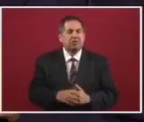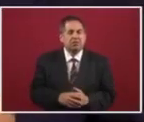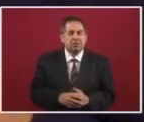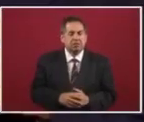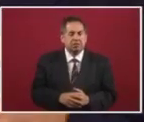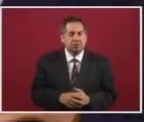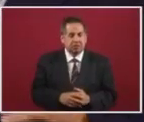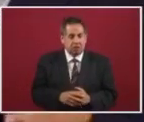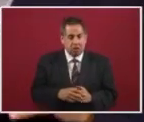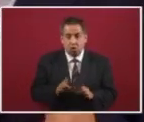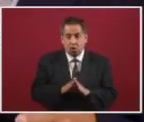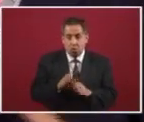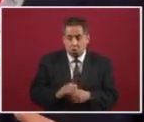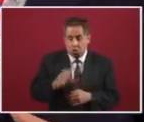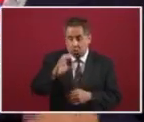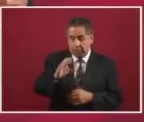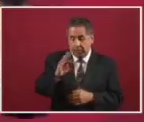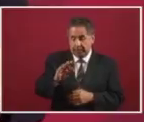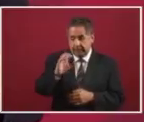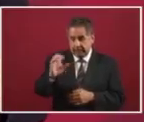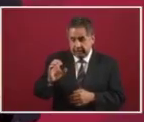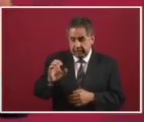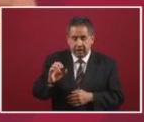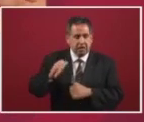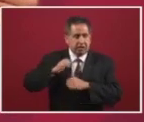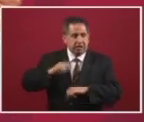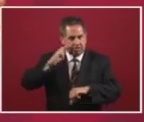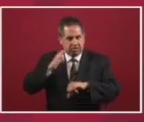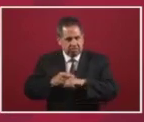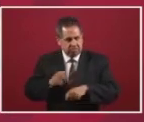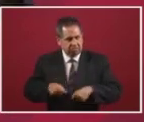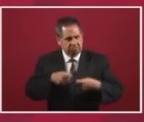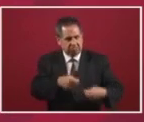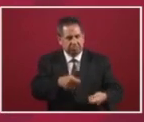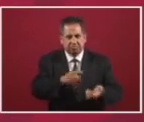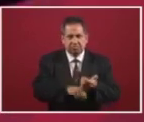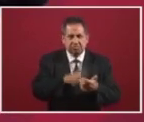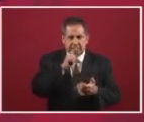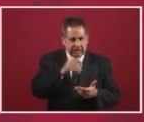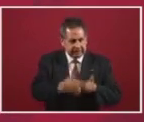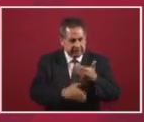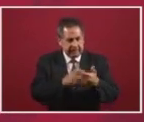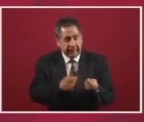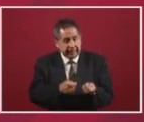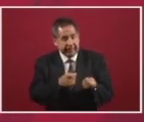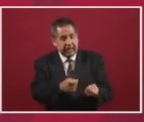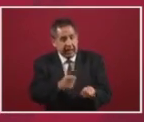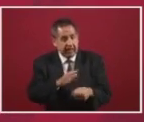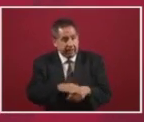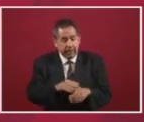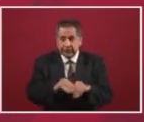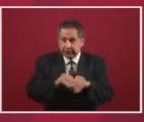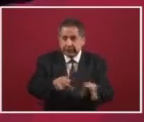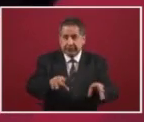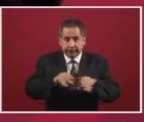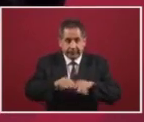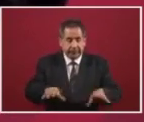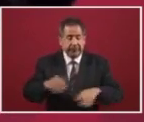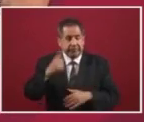y que la Comisión Federal de Electricidad se haga cargo de abastecer para